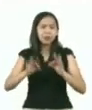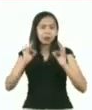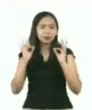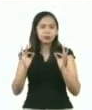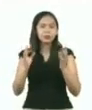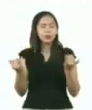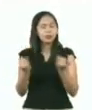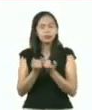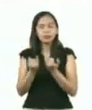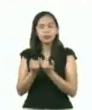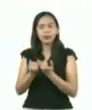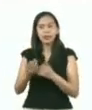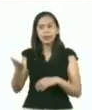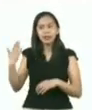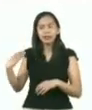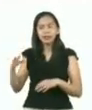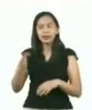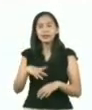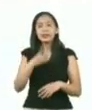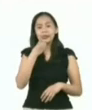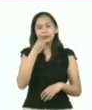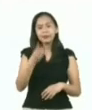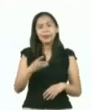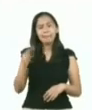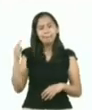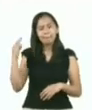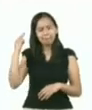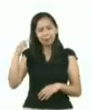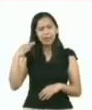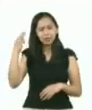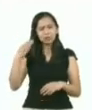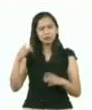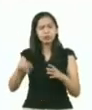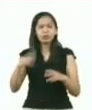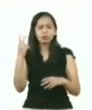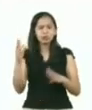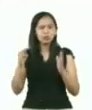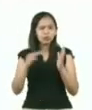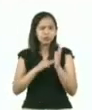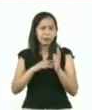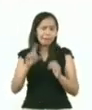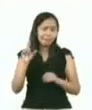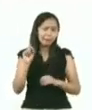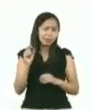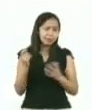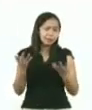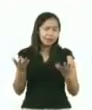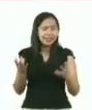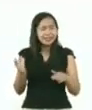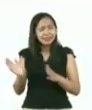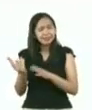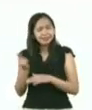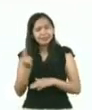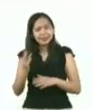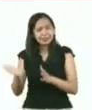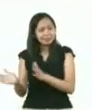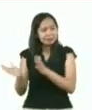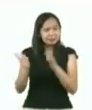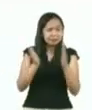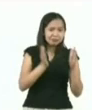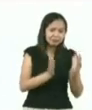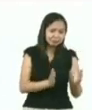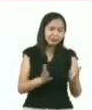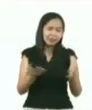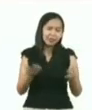del 2020 iba a ser el evento y finalmente se tuvo que posponer por la pandemia. Pero